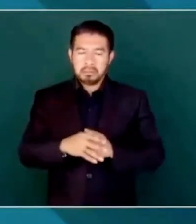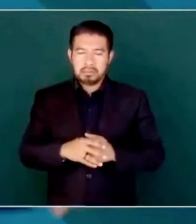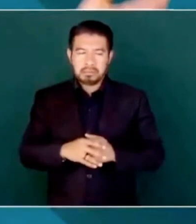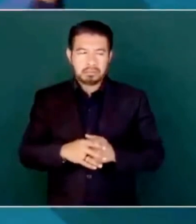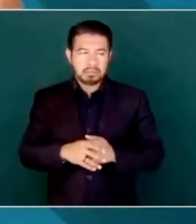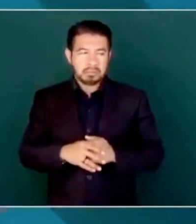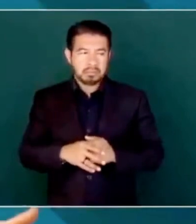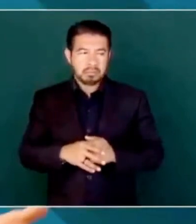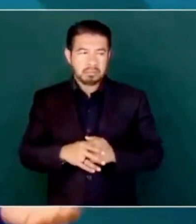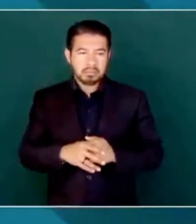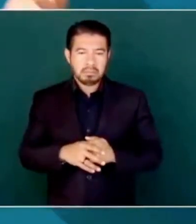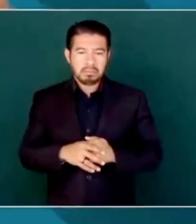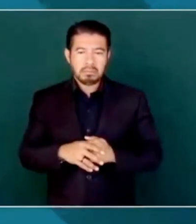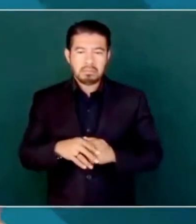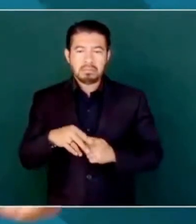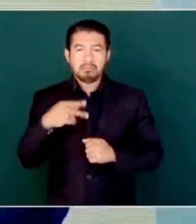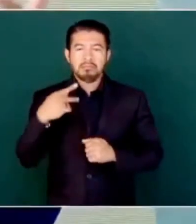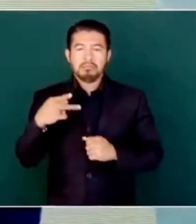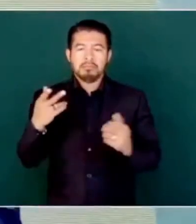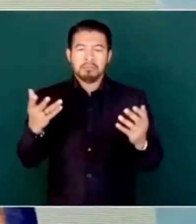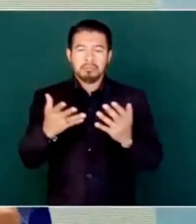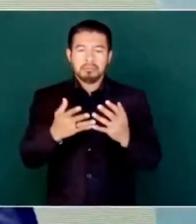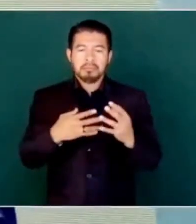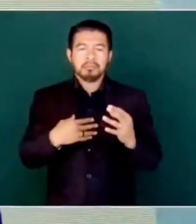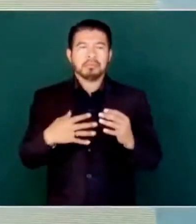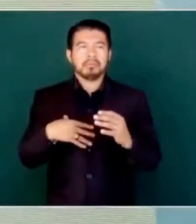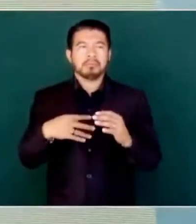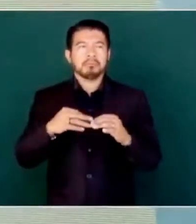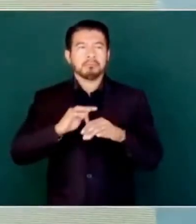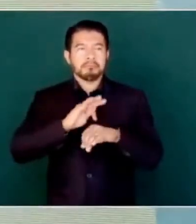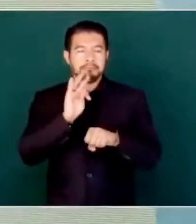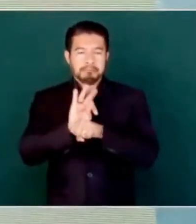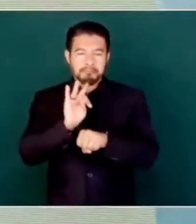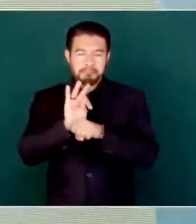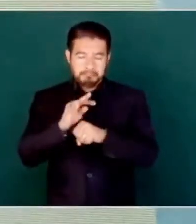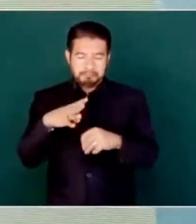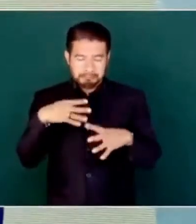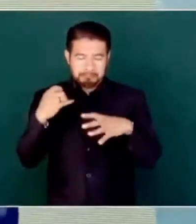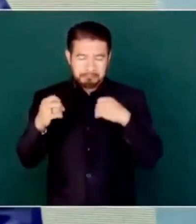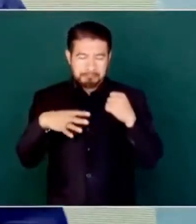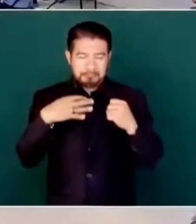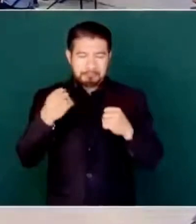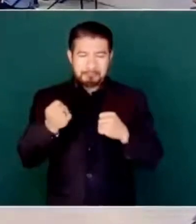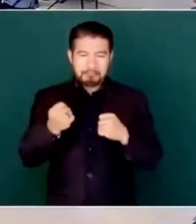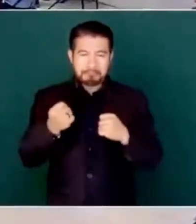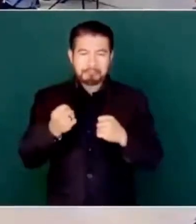Y para lograr una transformación se requieren muchas fatigas. Es más